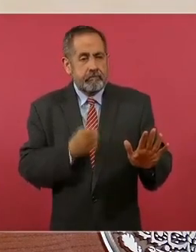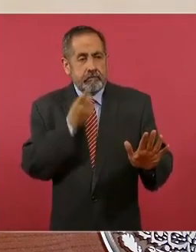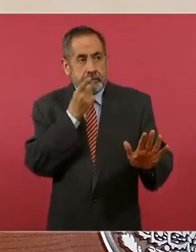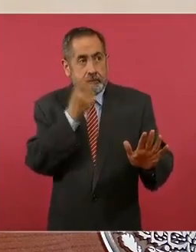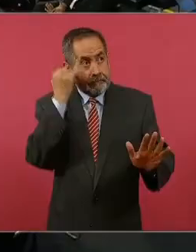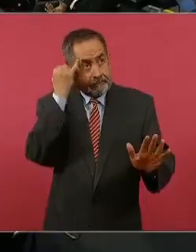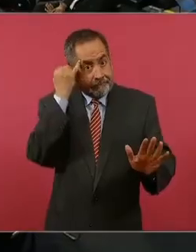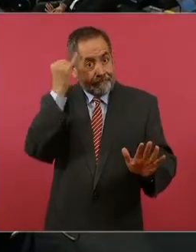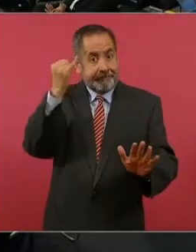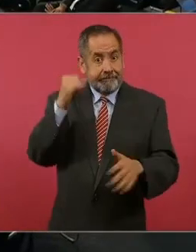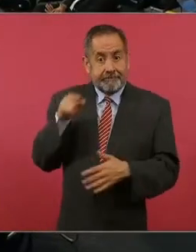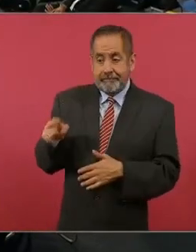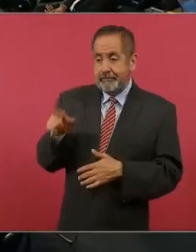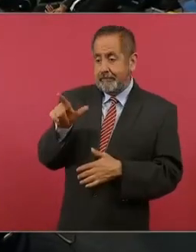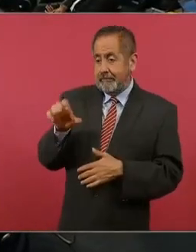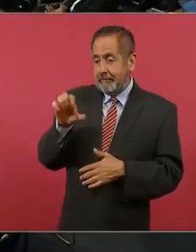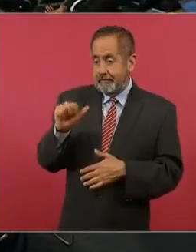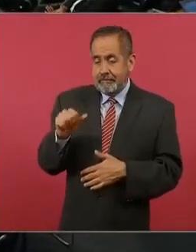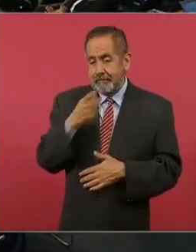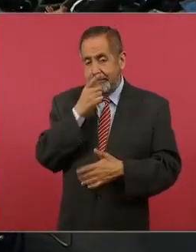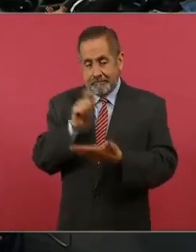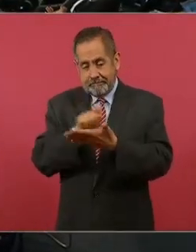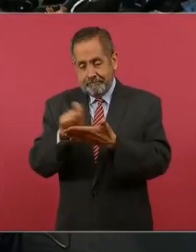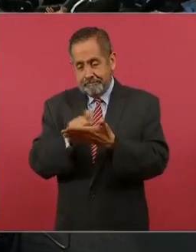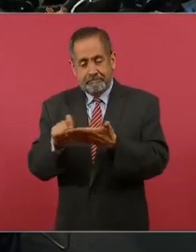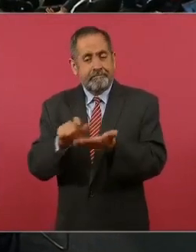surge un mecanismo